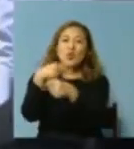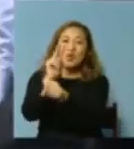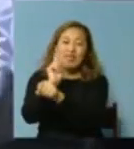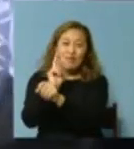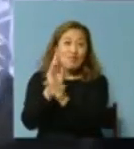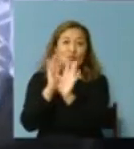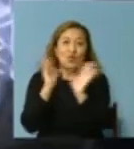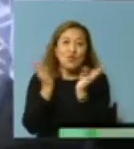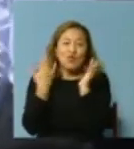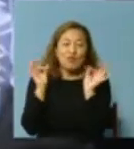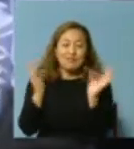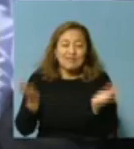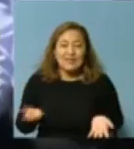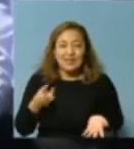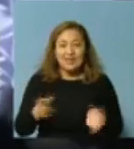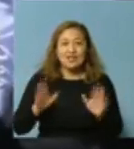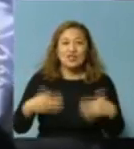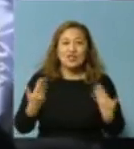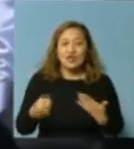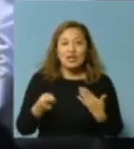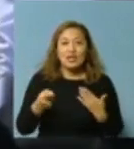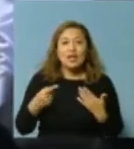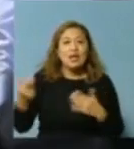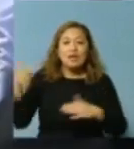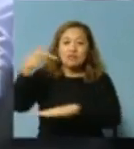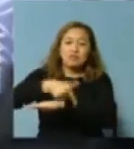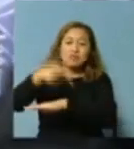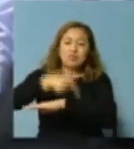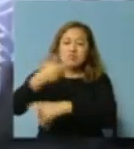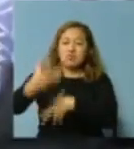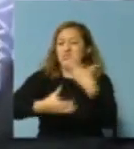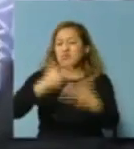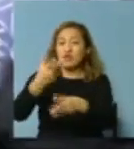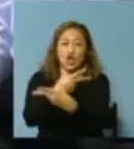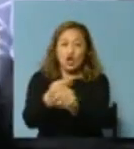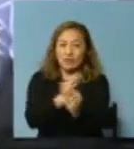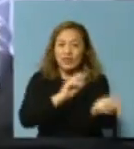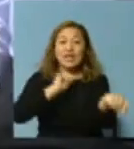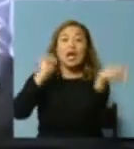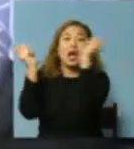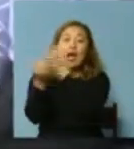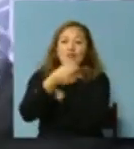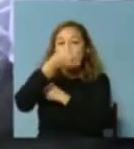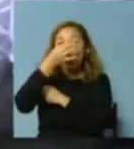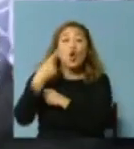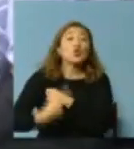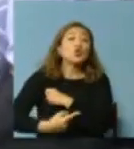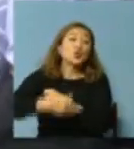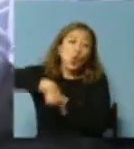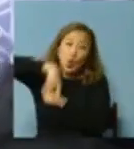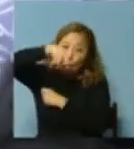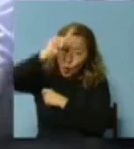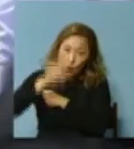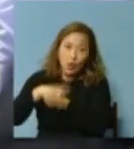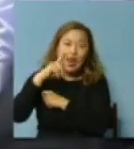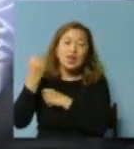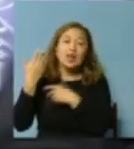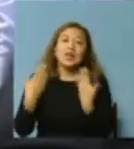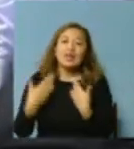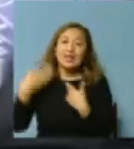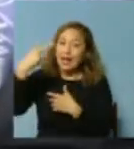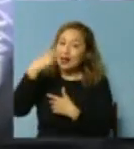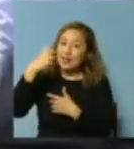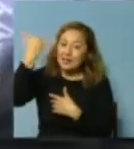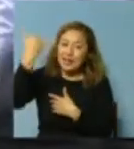el planeta, ¿no? Así que vamos a dejar de quemar combustible en este pueblito y vamos a tener 24 horas la provisión